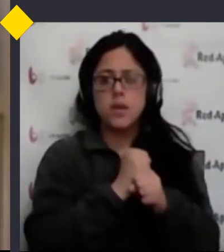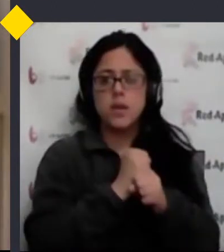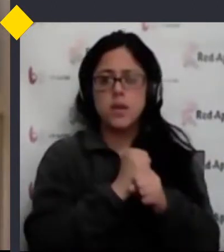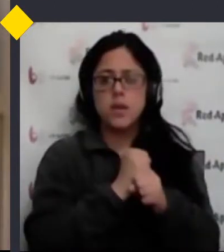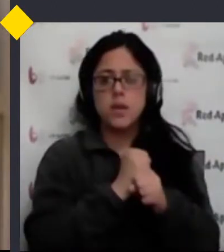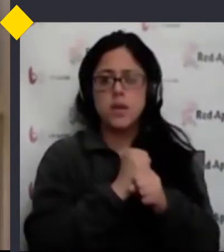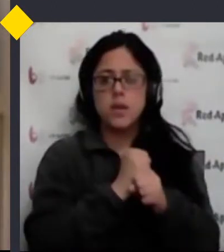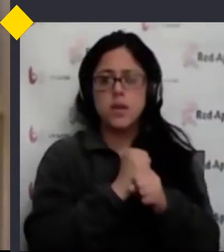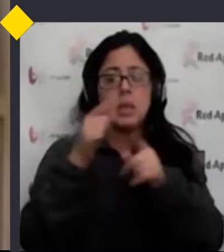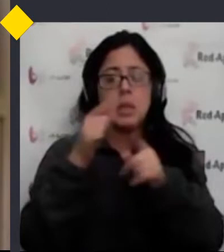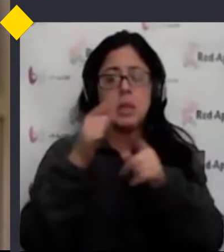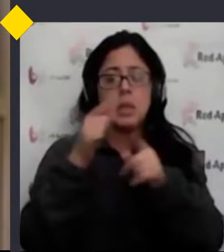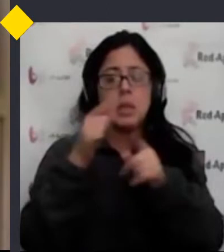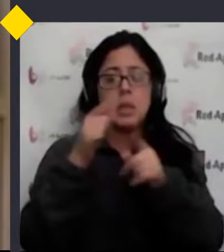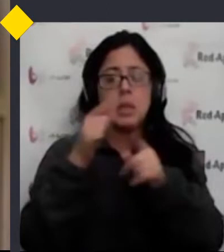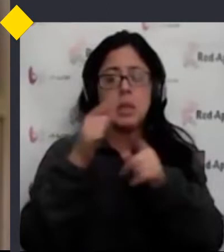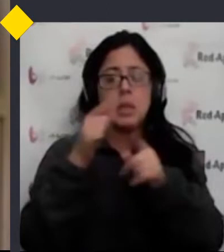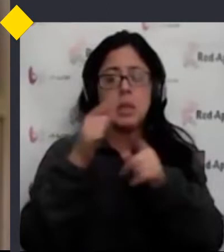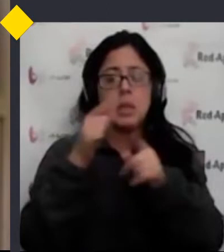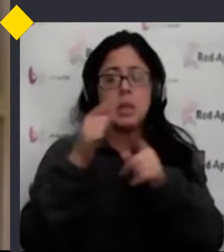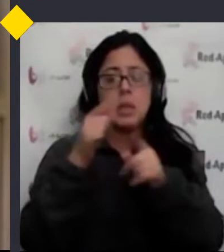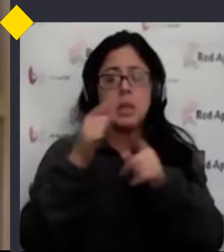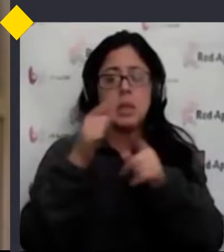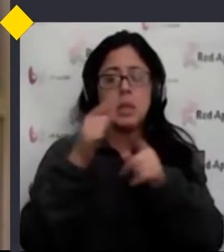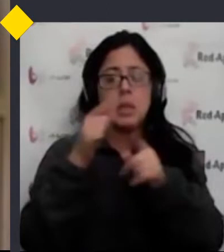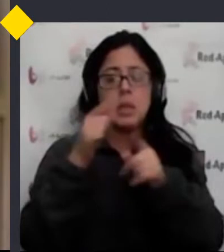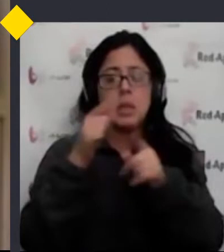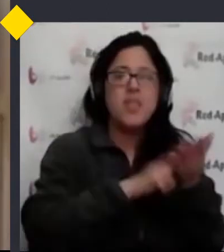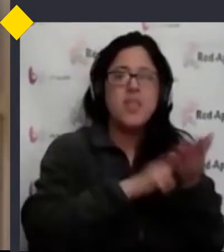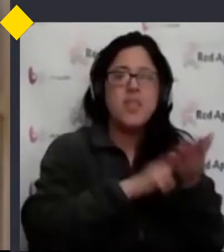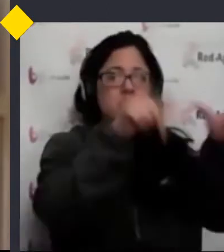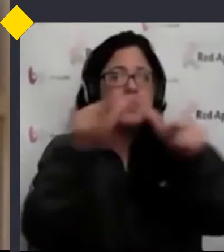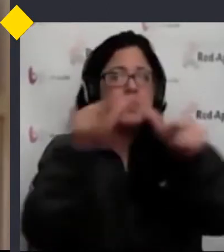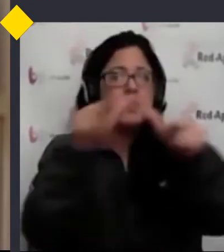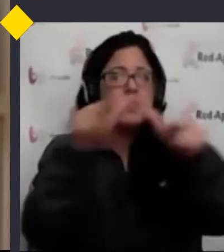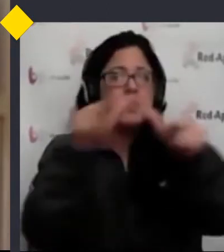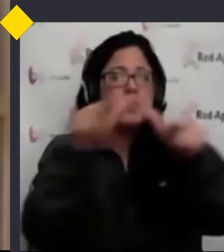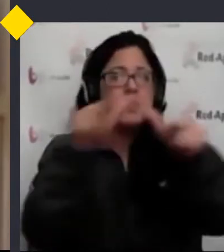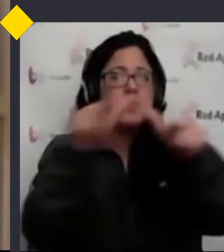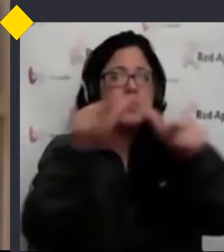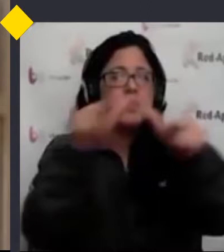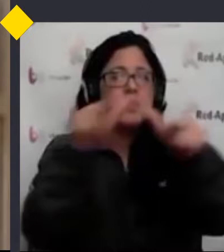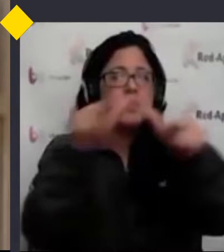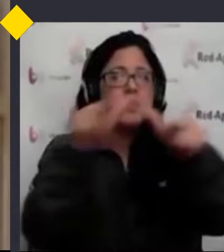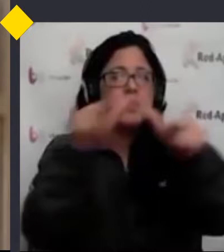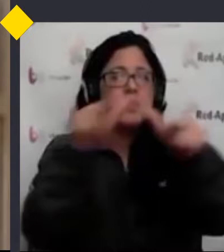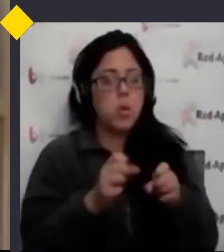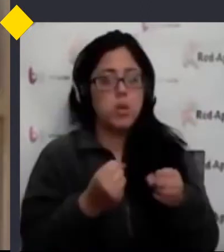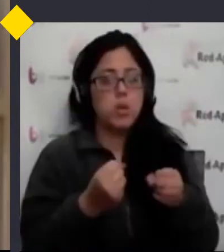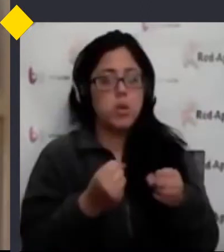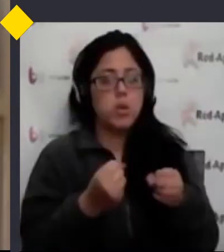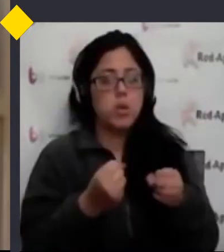otros decanos, otras decanas, que cada uno decidiera dejar a criterio. Y sorprendentemente, a pesar de que nadie está yendo a la